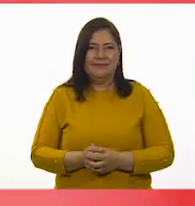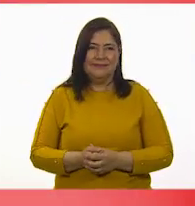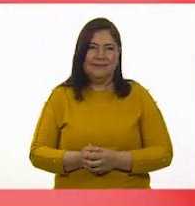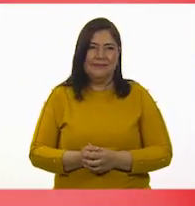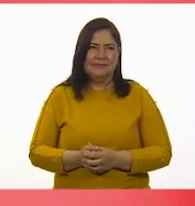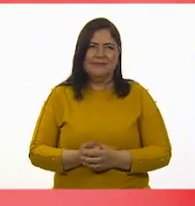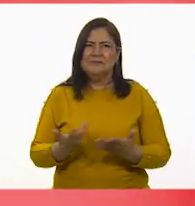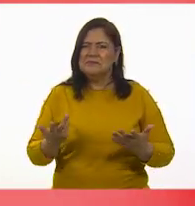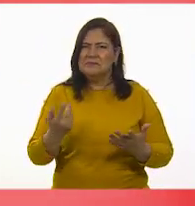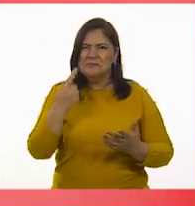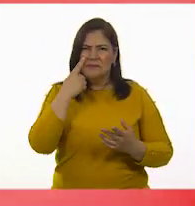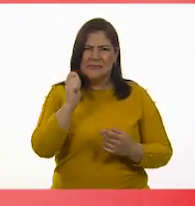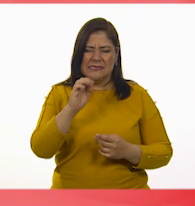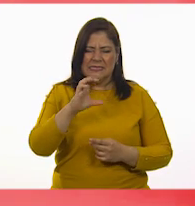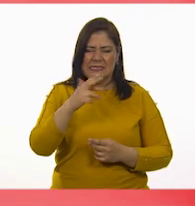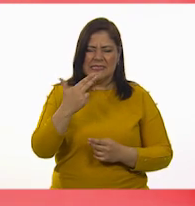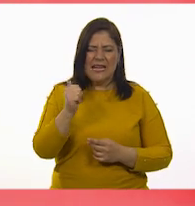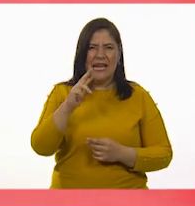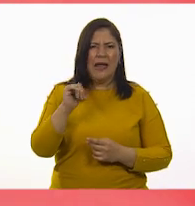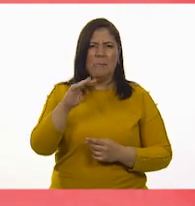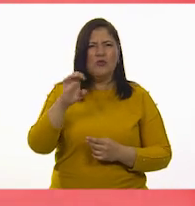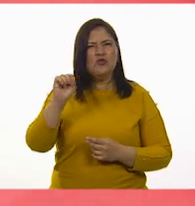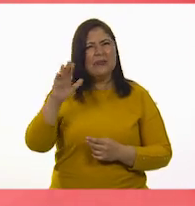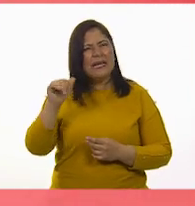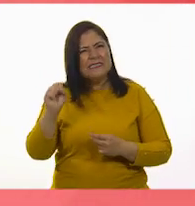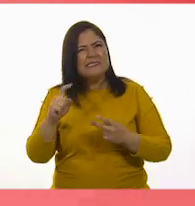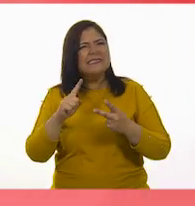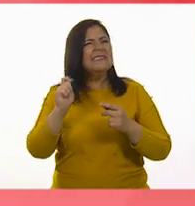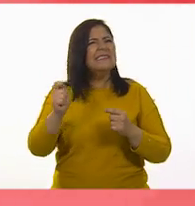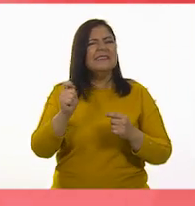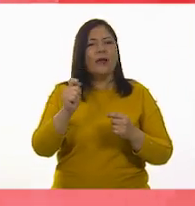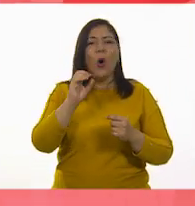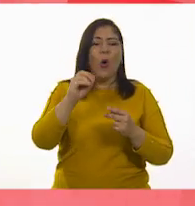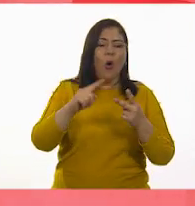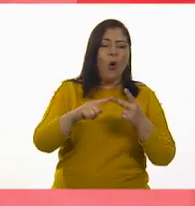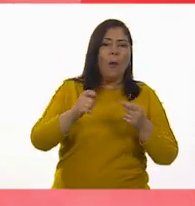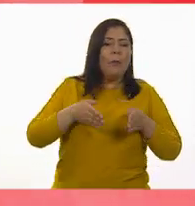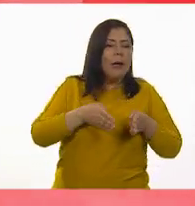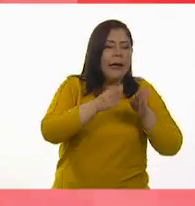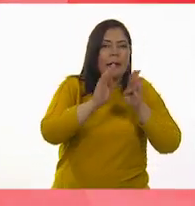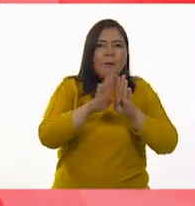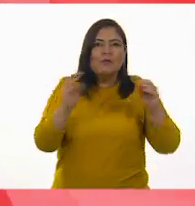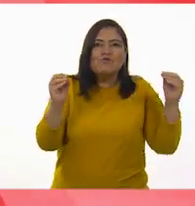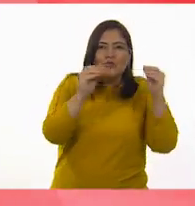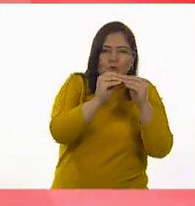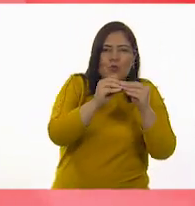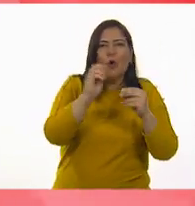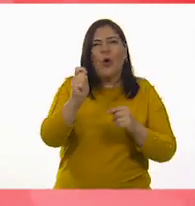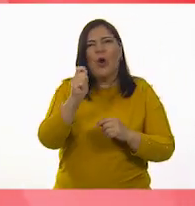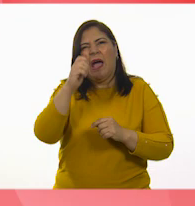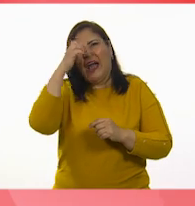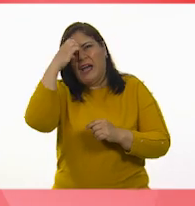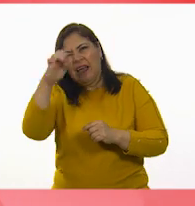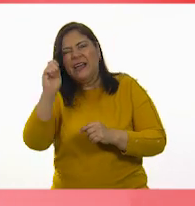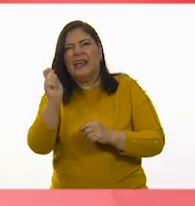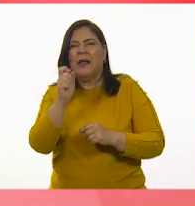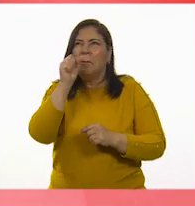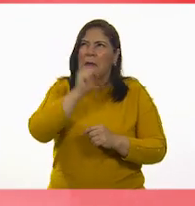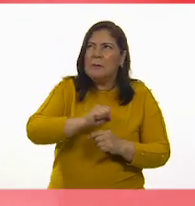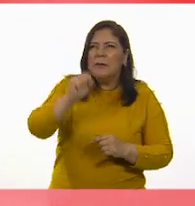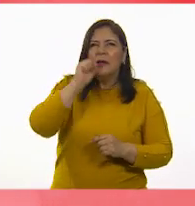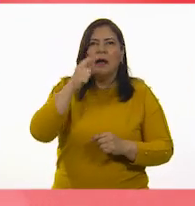¿Qué tienen en común las charamuscas? ¿O los callejones donde las personas se van a dar besos? La nieve de extraños sabores como de aguacate,